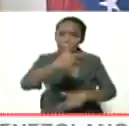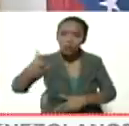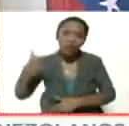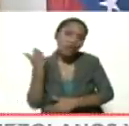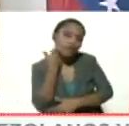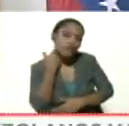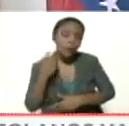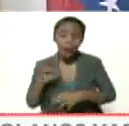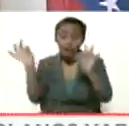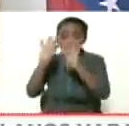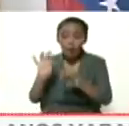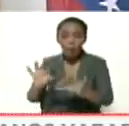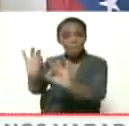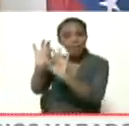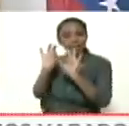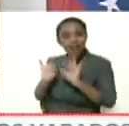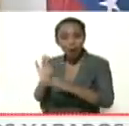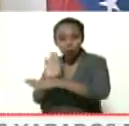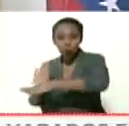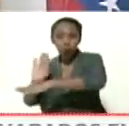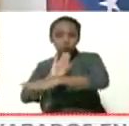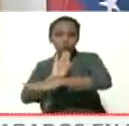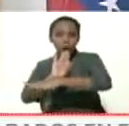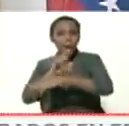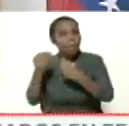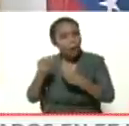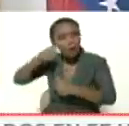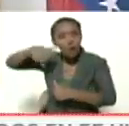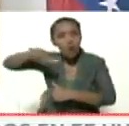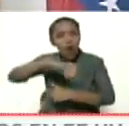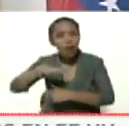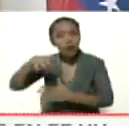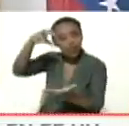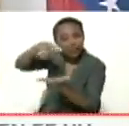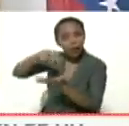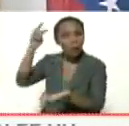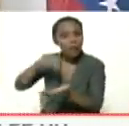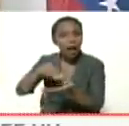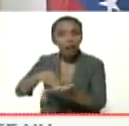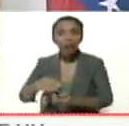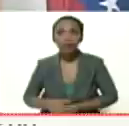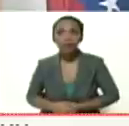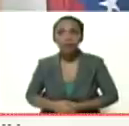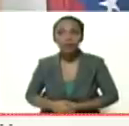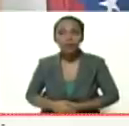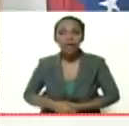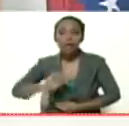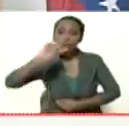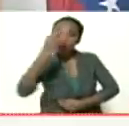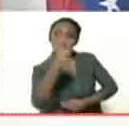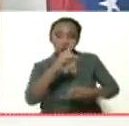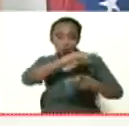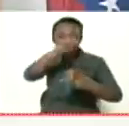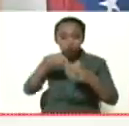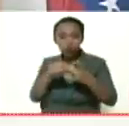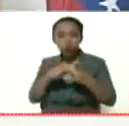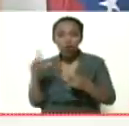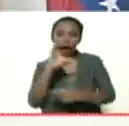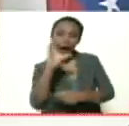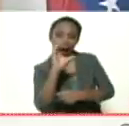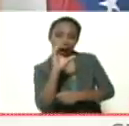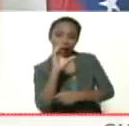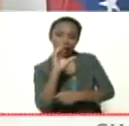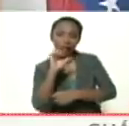tomar medidas especiales de protección para el pueblo del estado Miranda. En segundo lugar está Caracas, el distrito